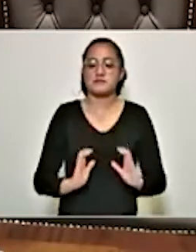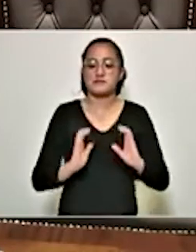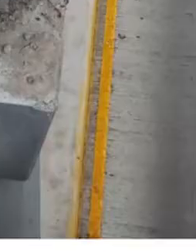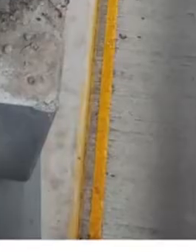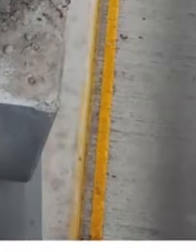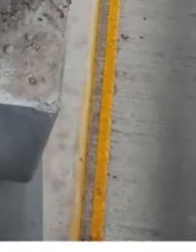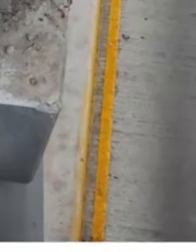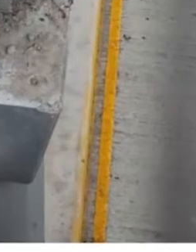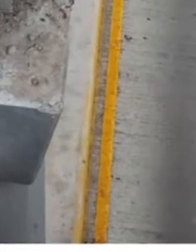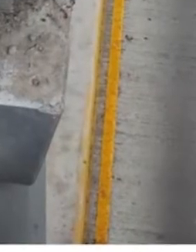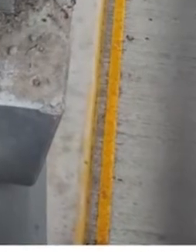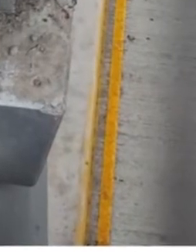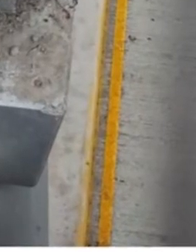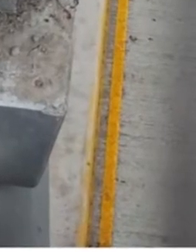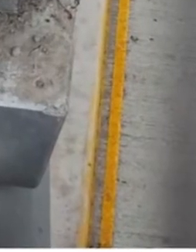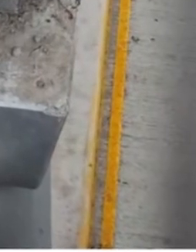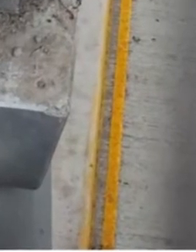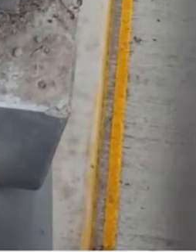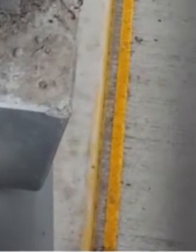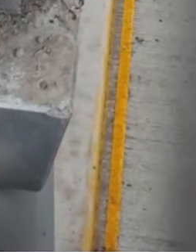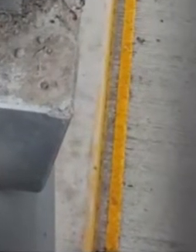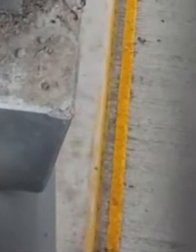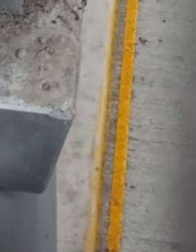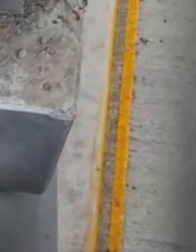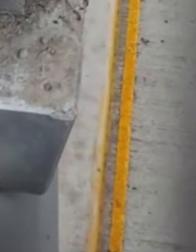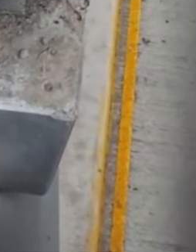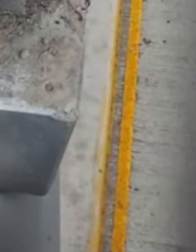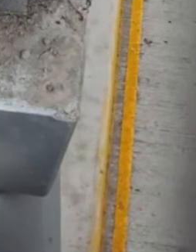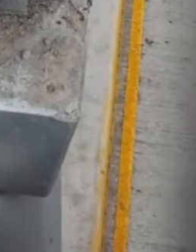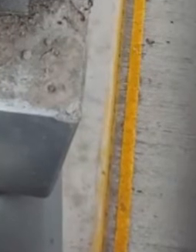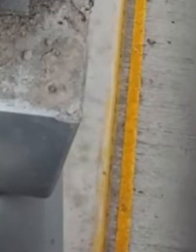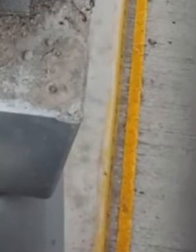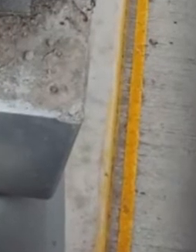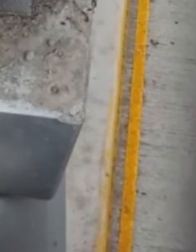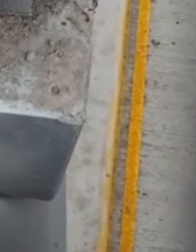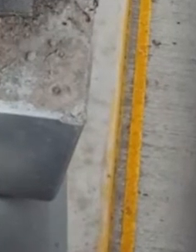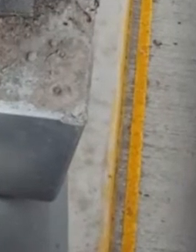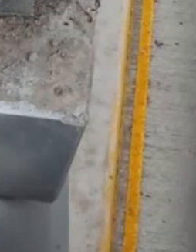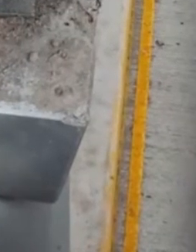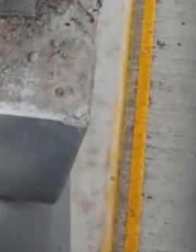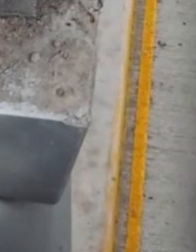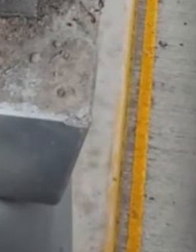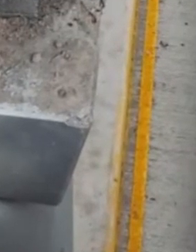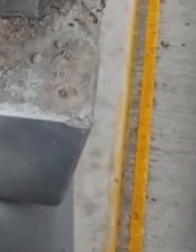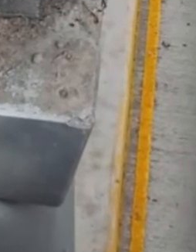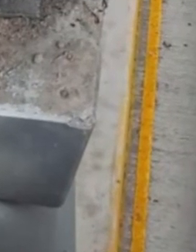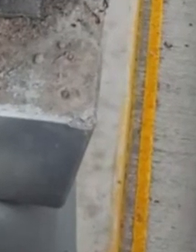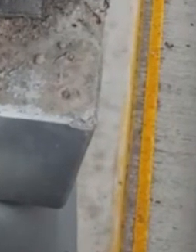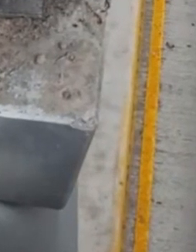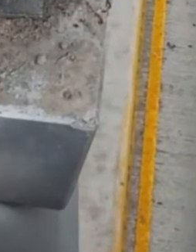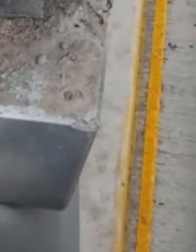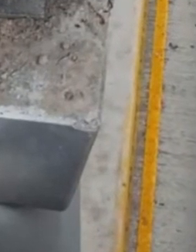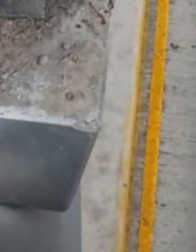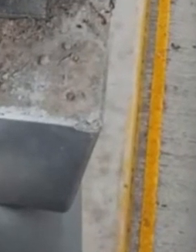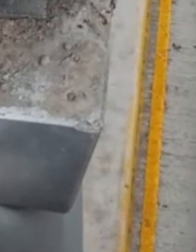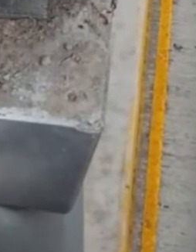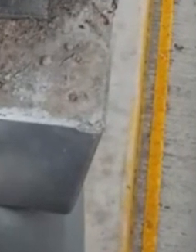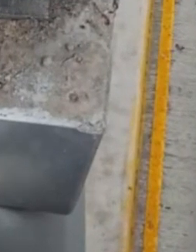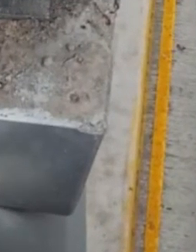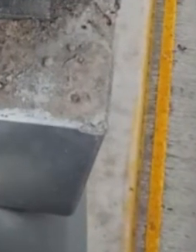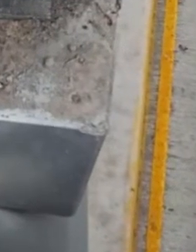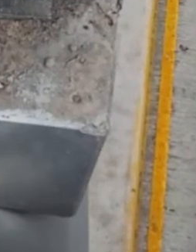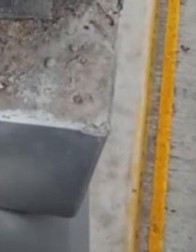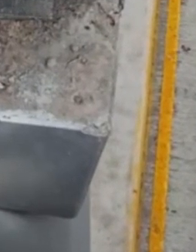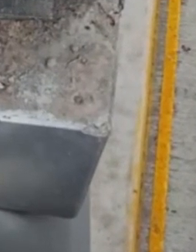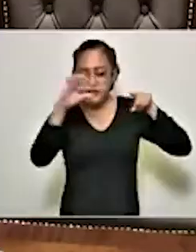desprendimiento del concreto superficial en el área del capitel y que deja expuesto el acero de refuerzo del armado interior.